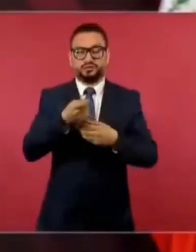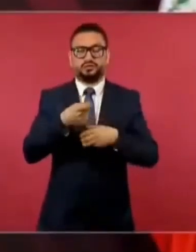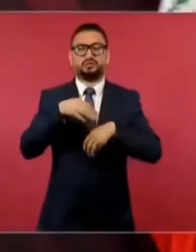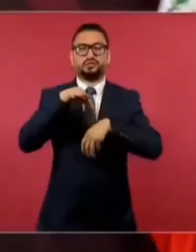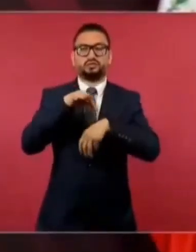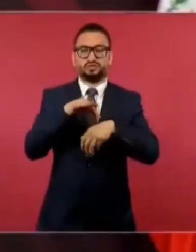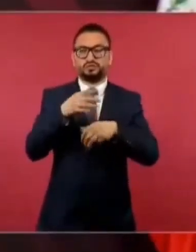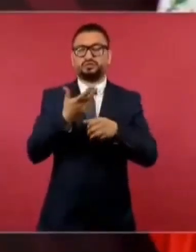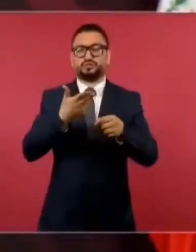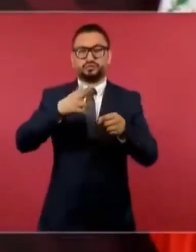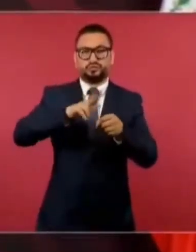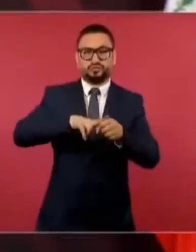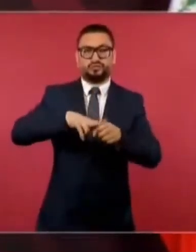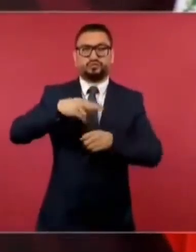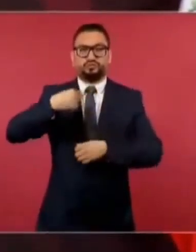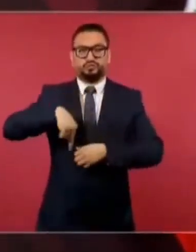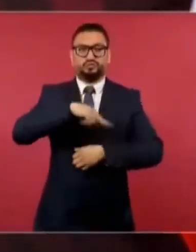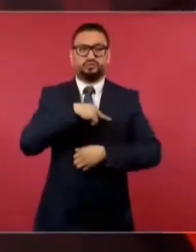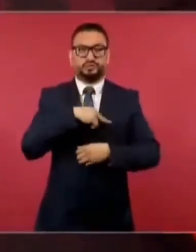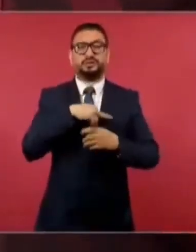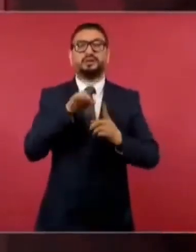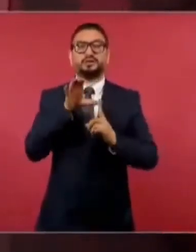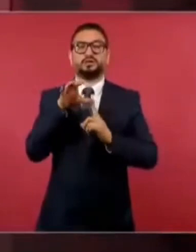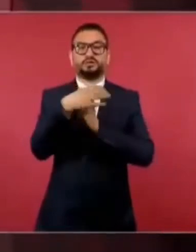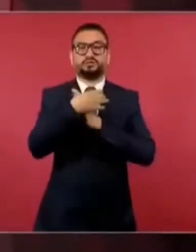crearon comités de salud